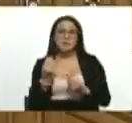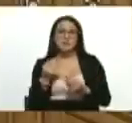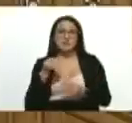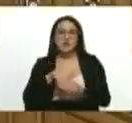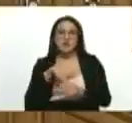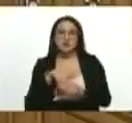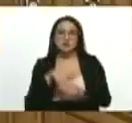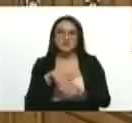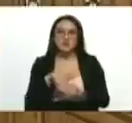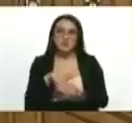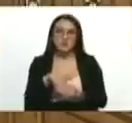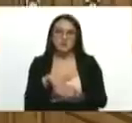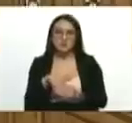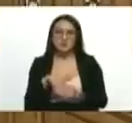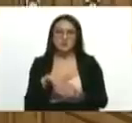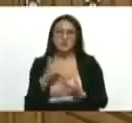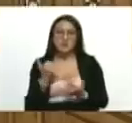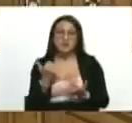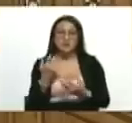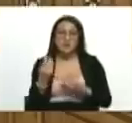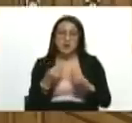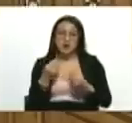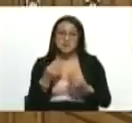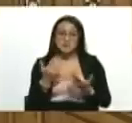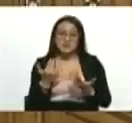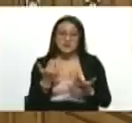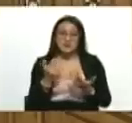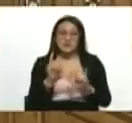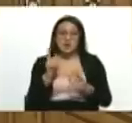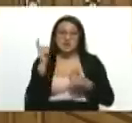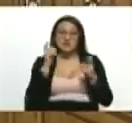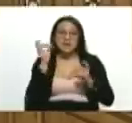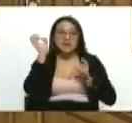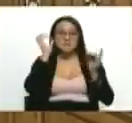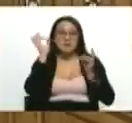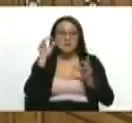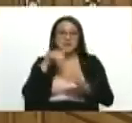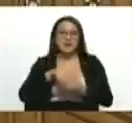elecciones. Cuando tocan las hacen, pero cuando no, Chávez las inventa.